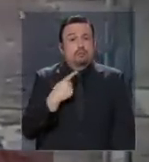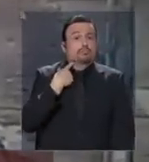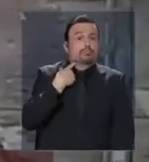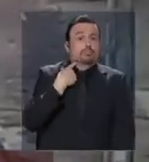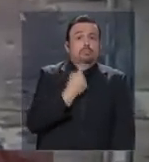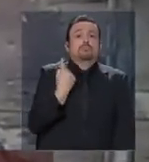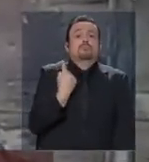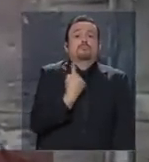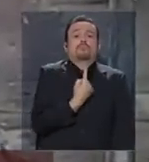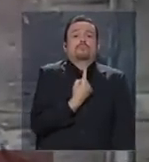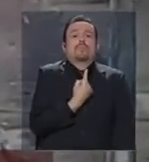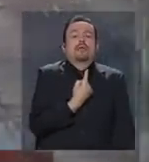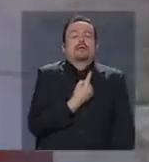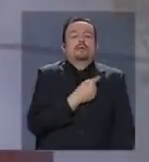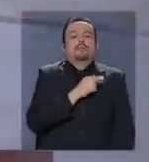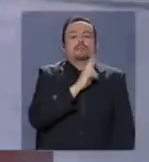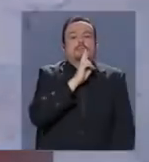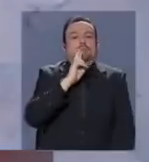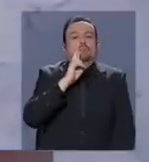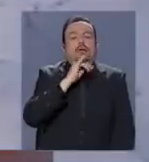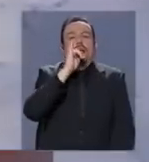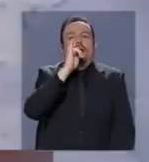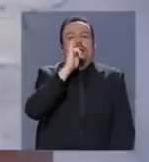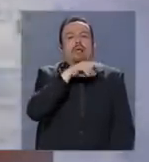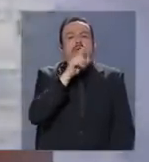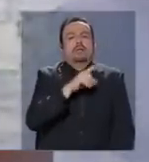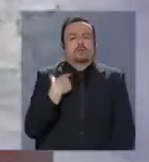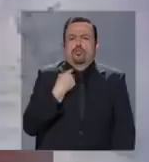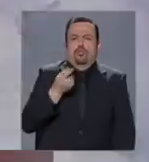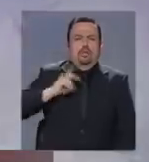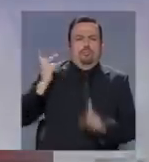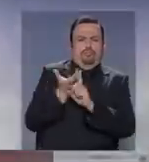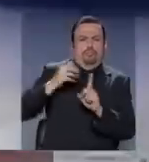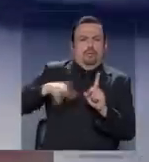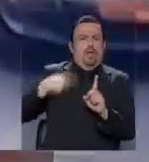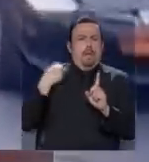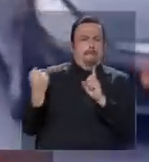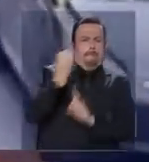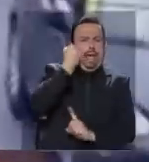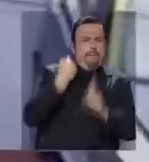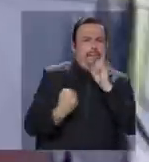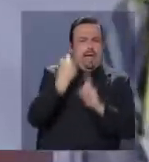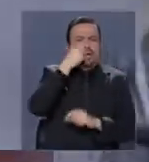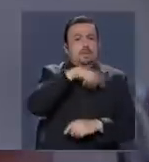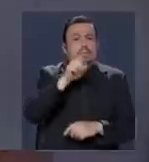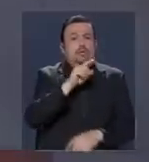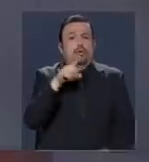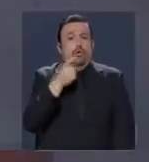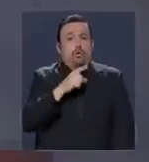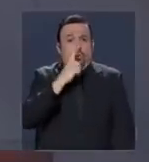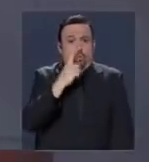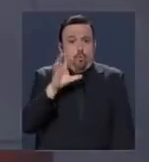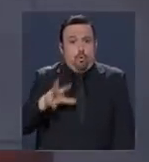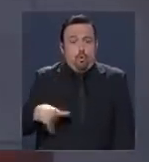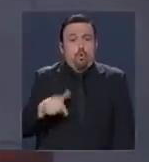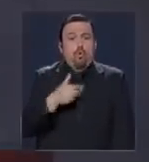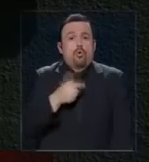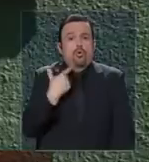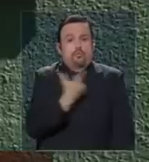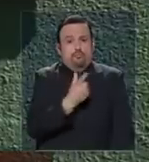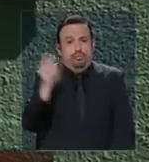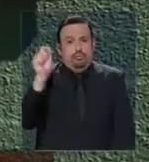que venía saliendo de una cantina, se resiste tenazmente al robo, pese a los golpes que recibe. Eso hasta que uno de los ladrones decide